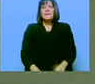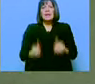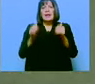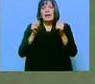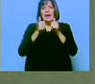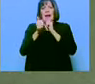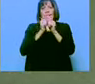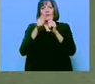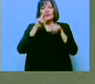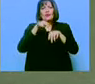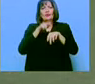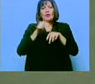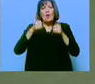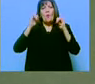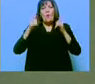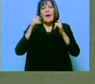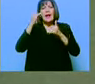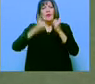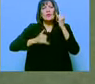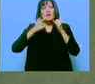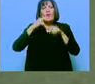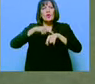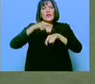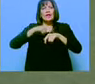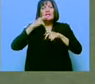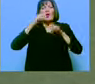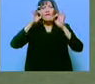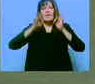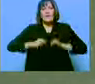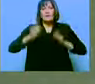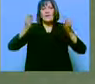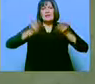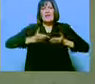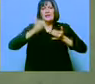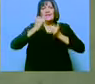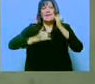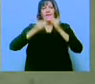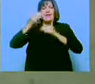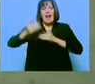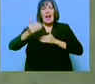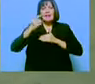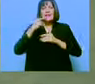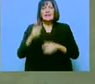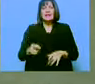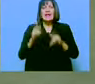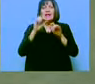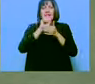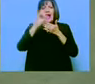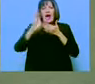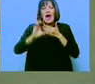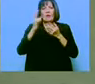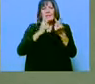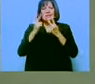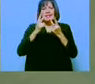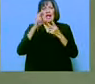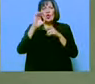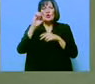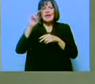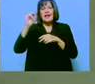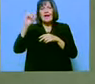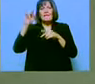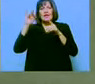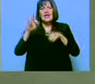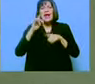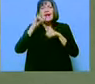El campeón nacional se juega este miércoles el último chance de confirmar su presencia en semifinales. San Carlos visita al Coyella Fonseca